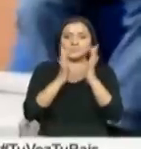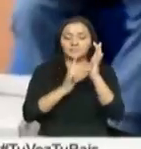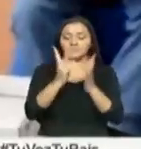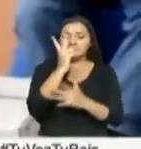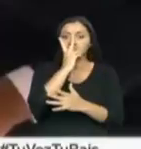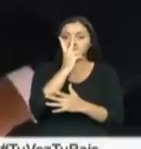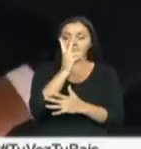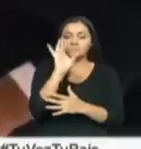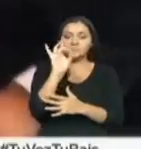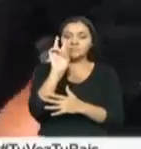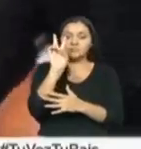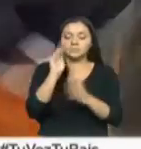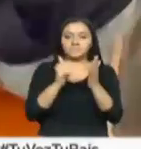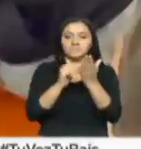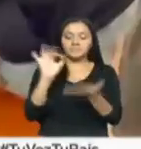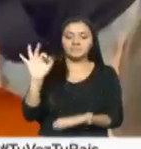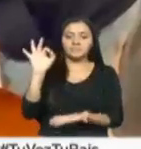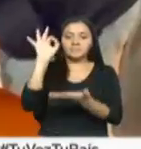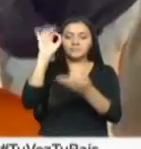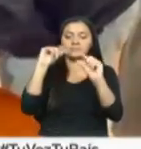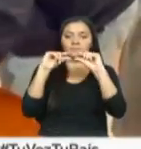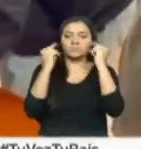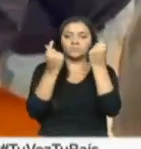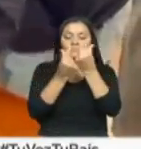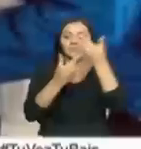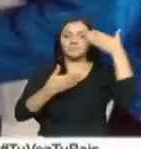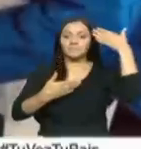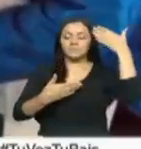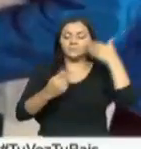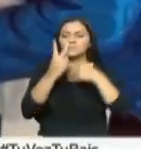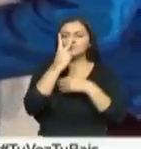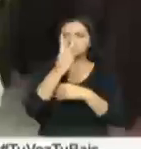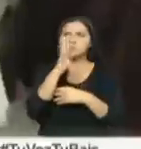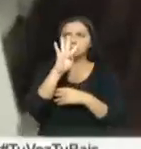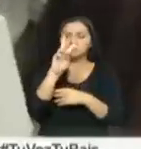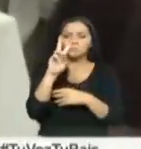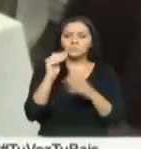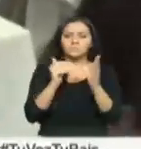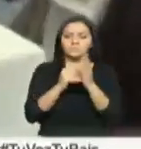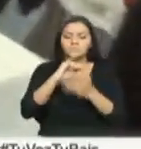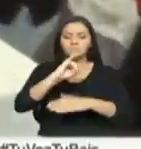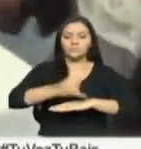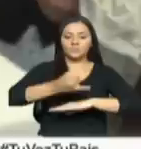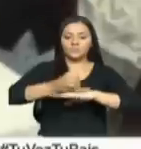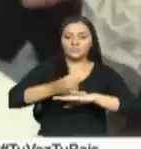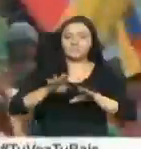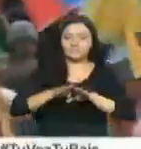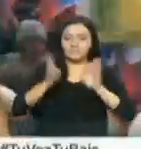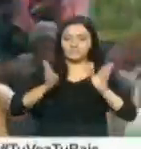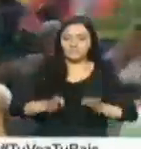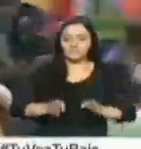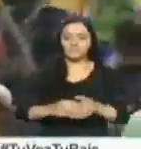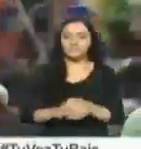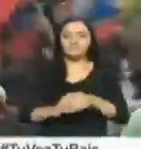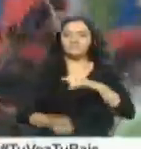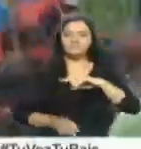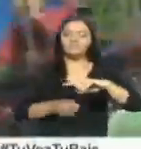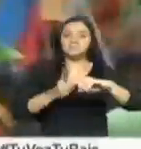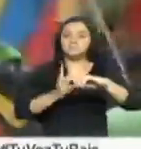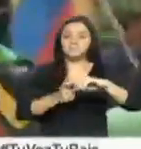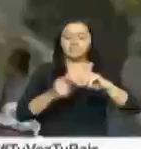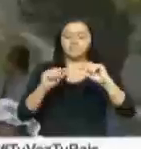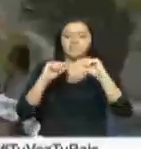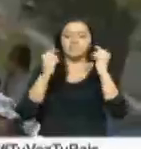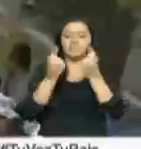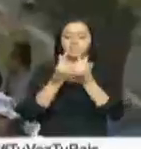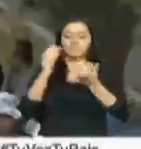con 82.000 delegados de organizaciones políticas porque son 42.000 juntas receptoras del voto. Además, invitó al